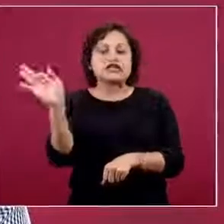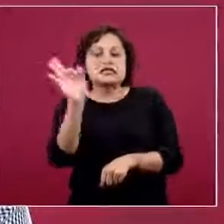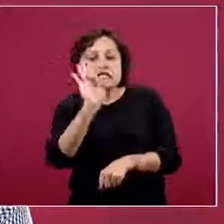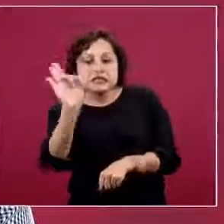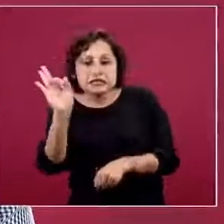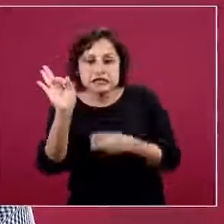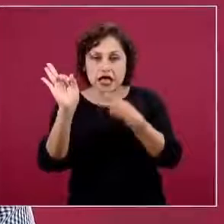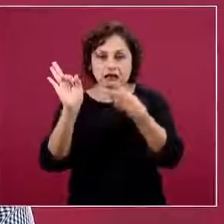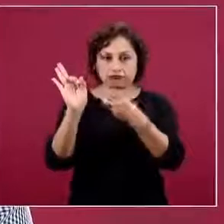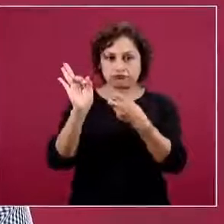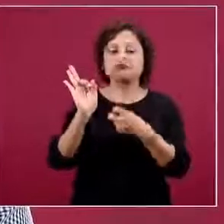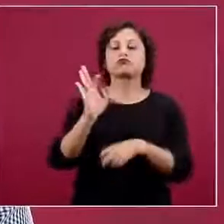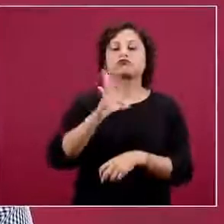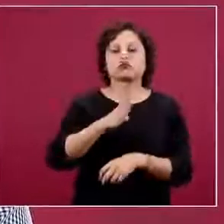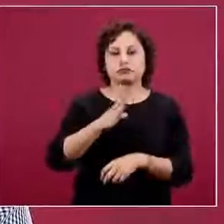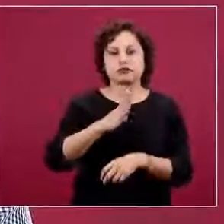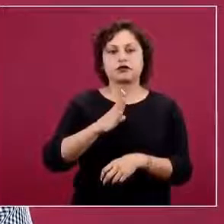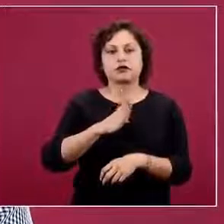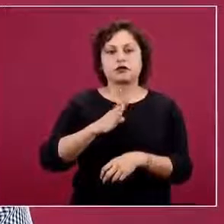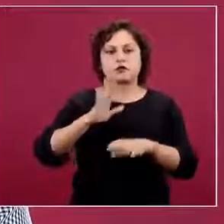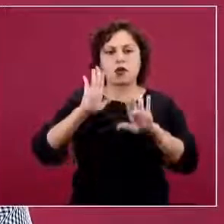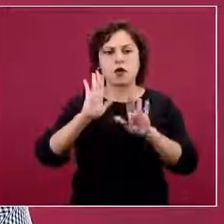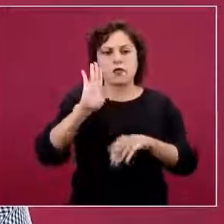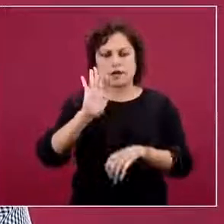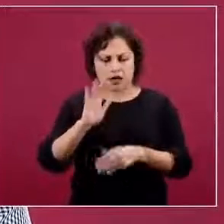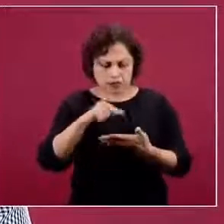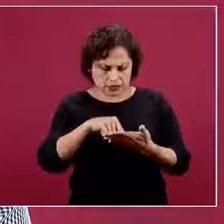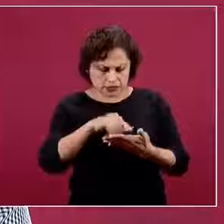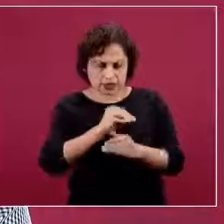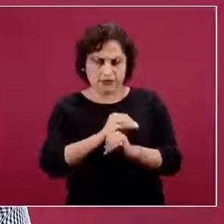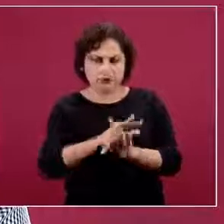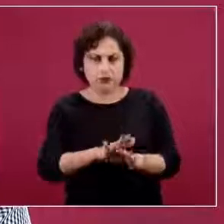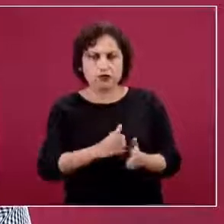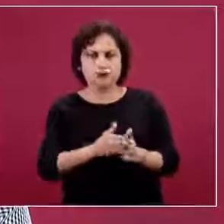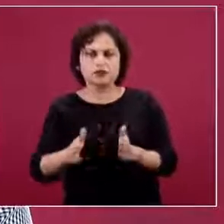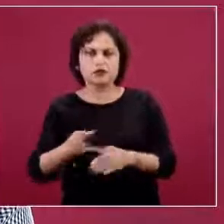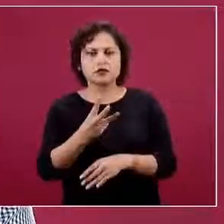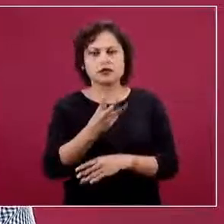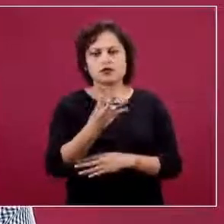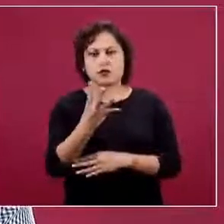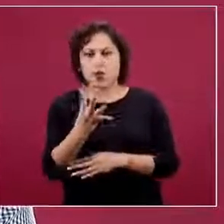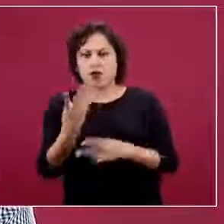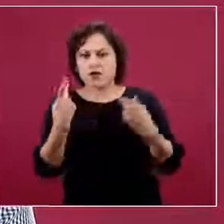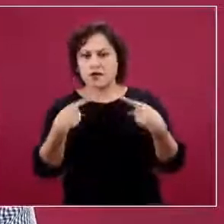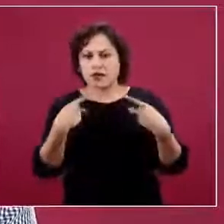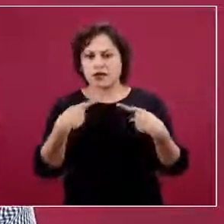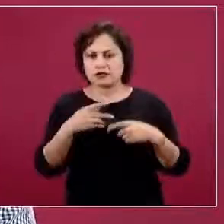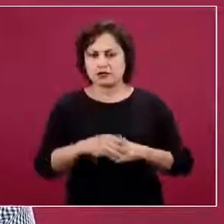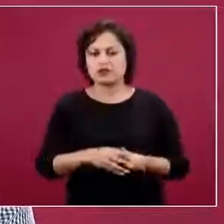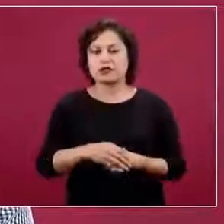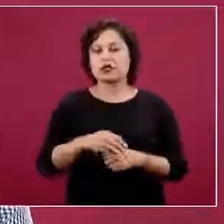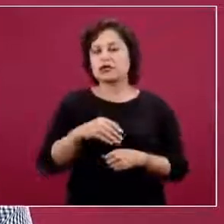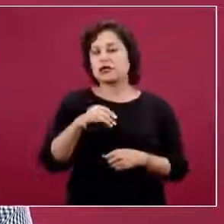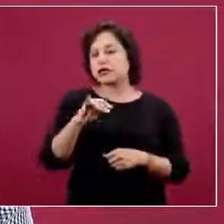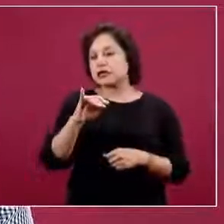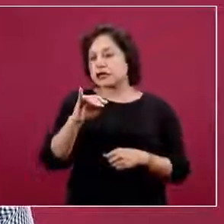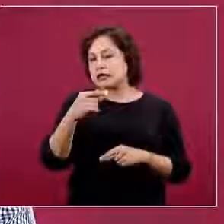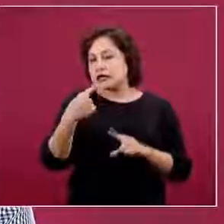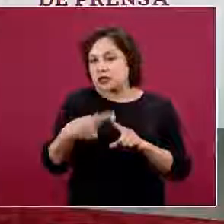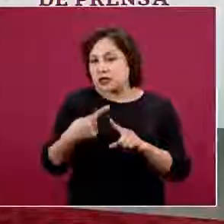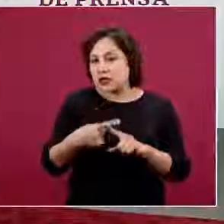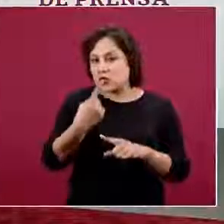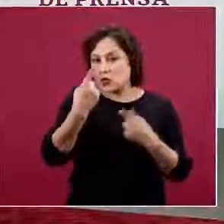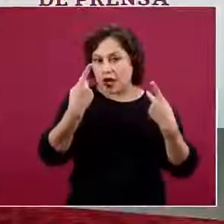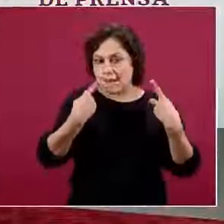momento han sido, de acuerdo al último corte, han sido entre 3 y 4. ¿Quién es un caso probable de una